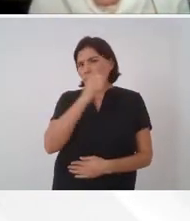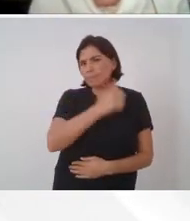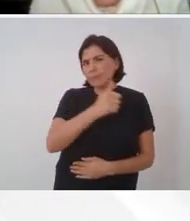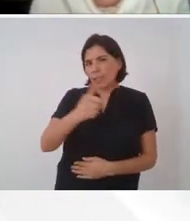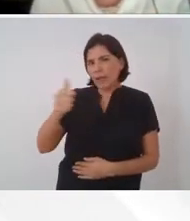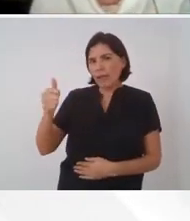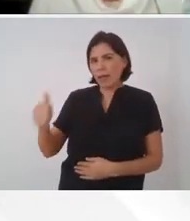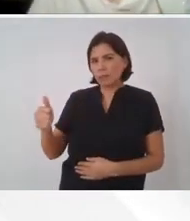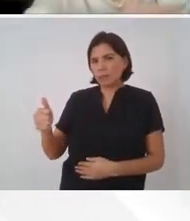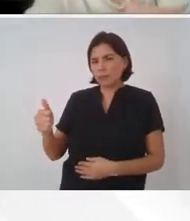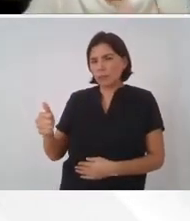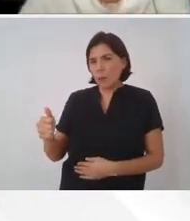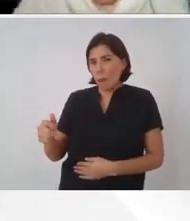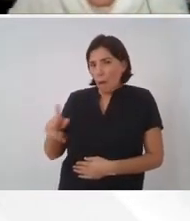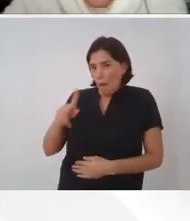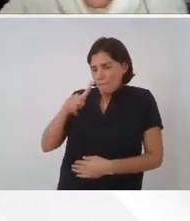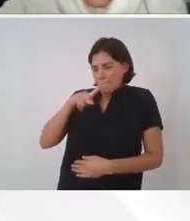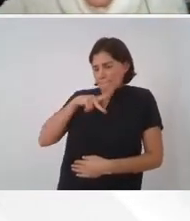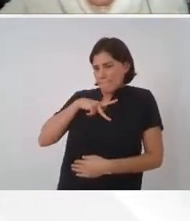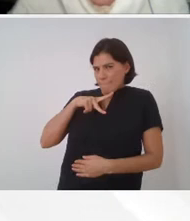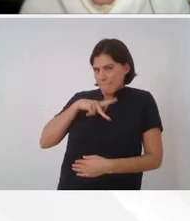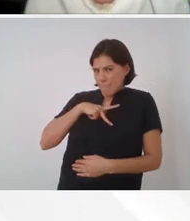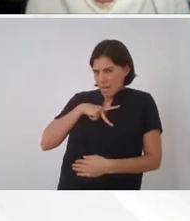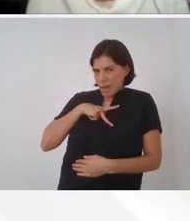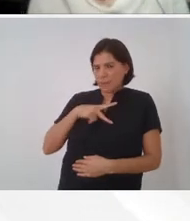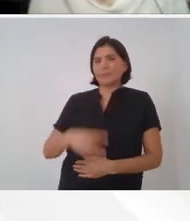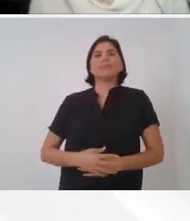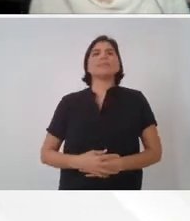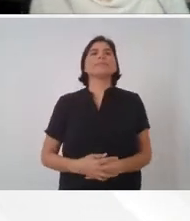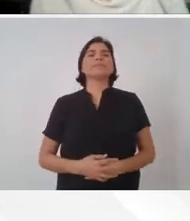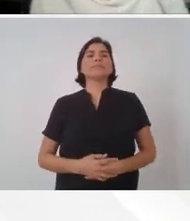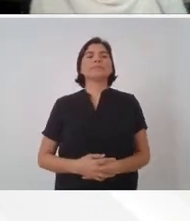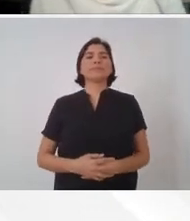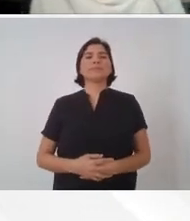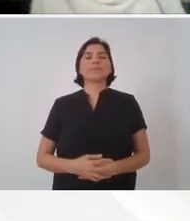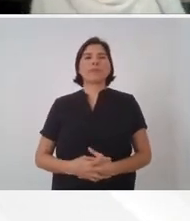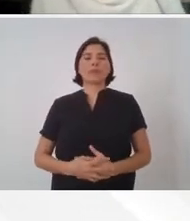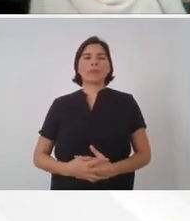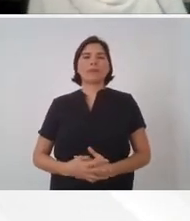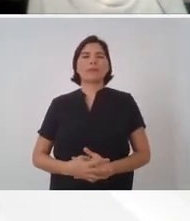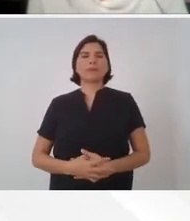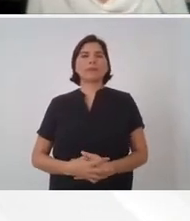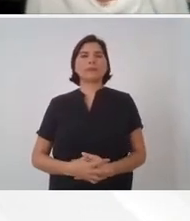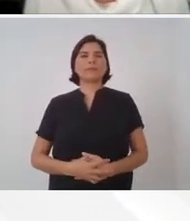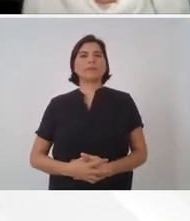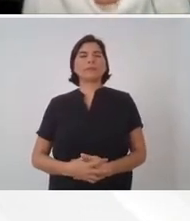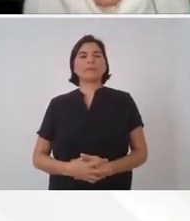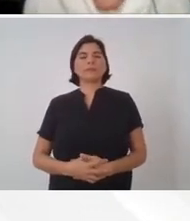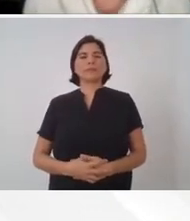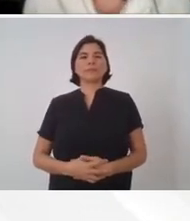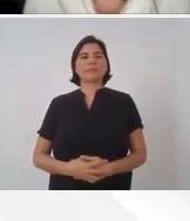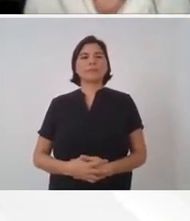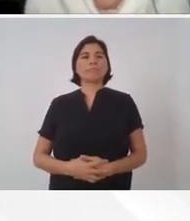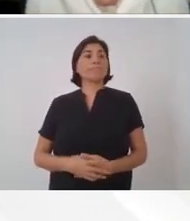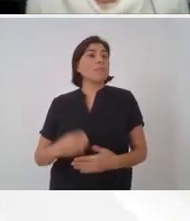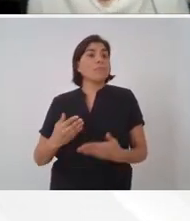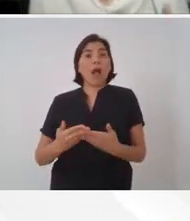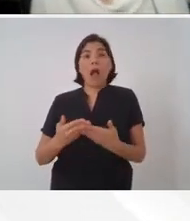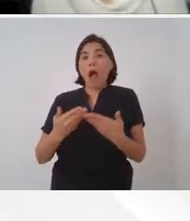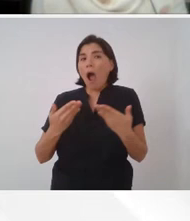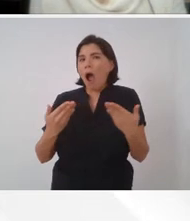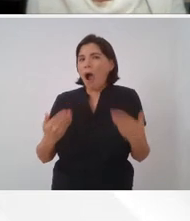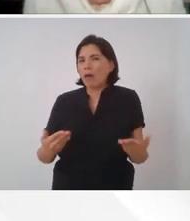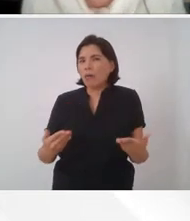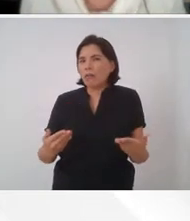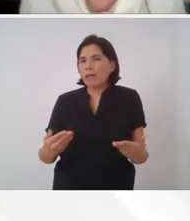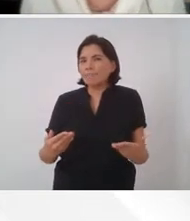la sintamos en el recorrido de esta sesión, ¿sí? Y ahora, ¿qué haremos hoy? ¿Qué vamos a